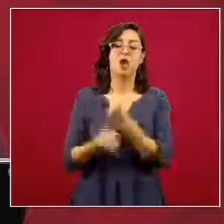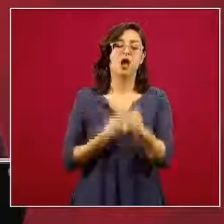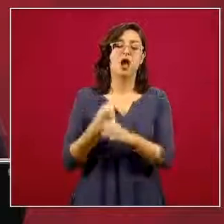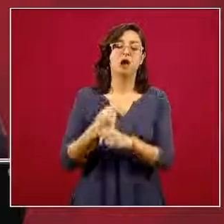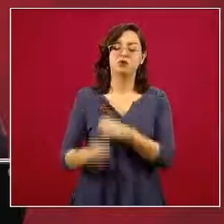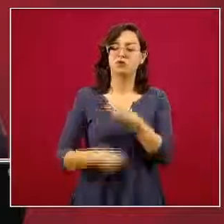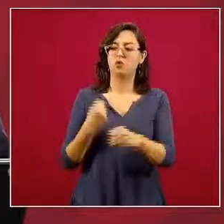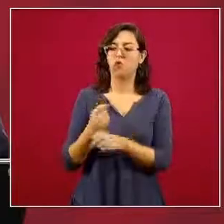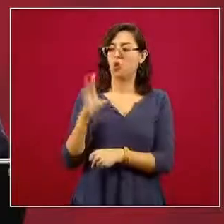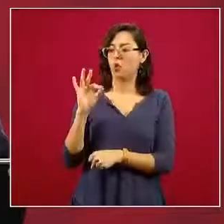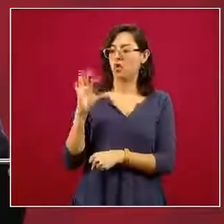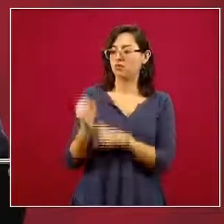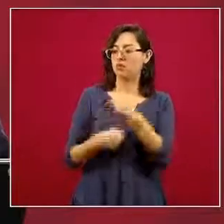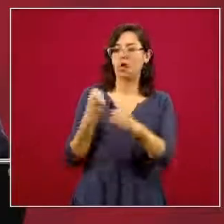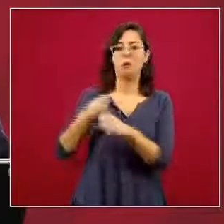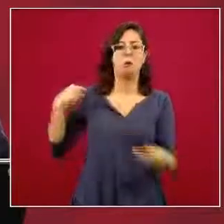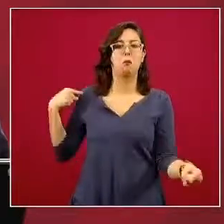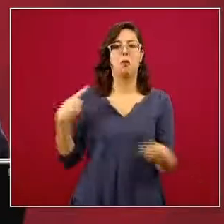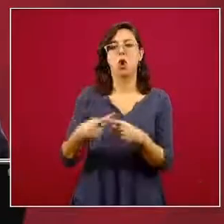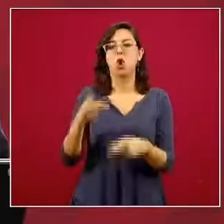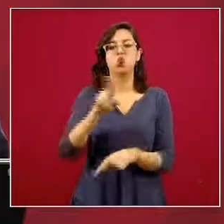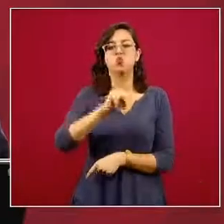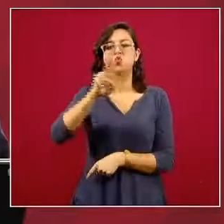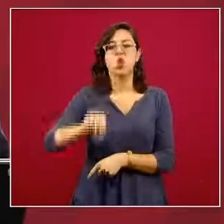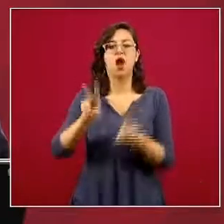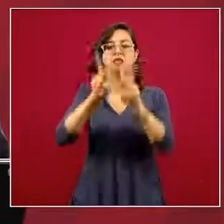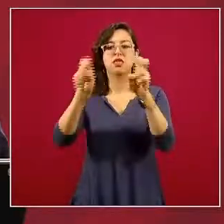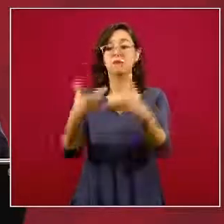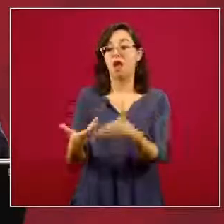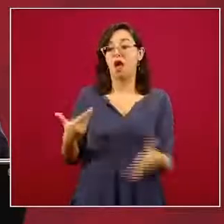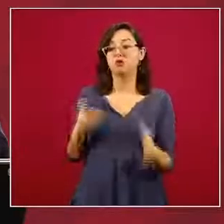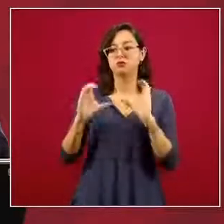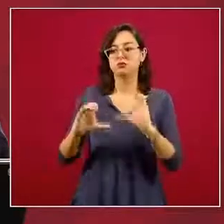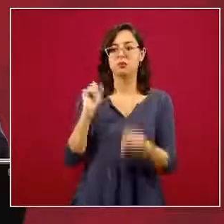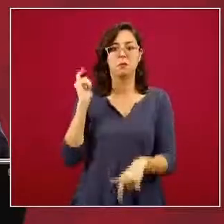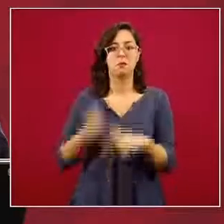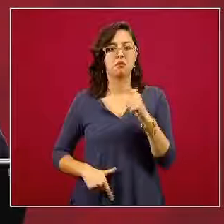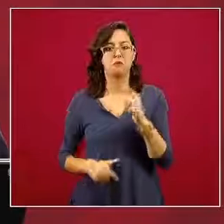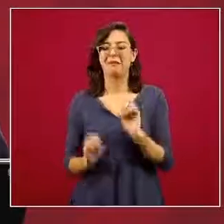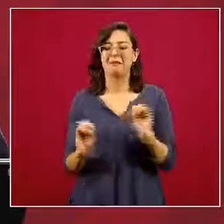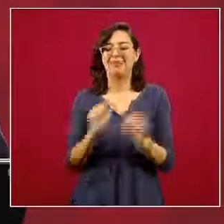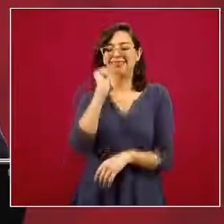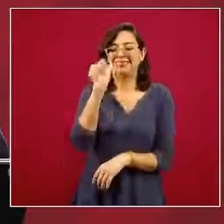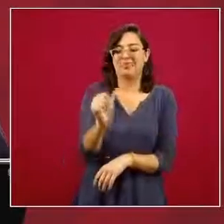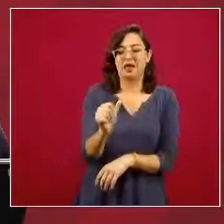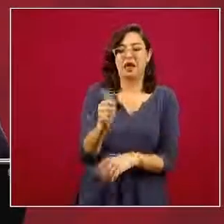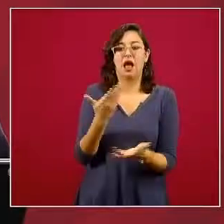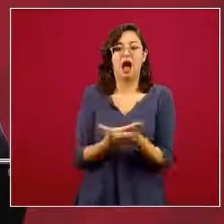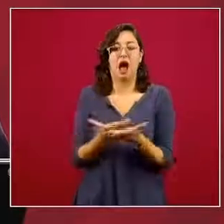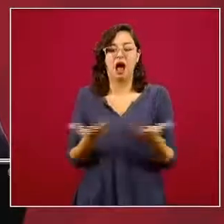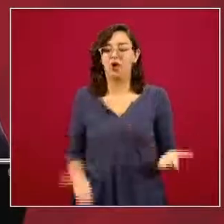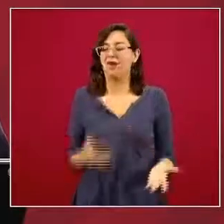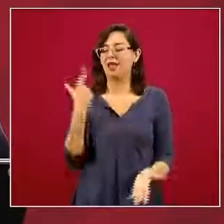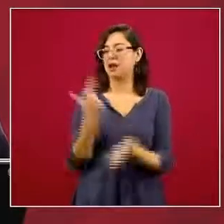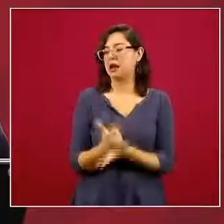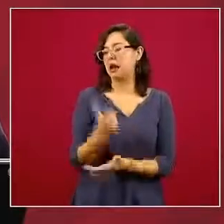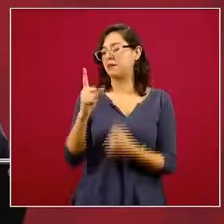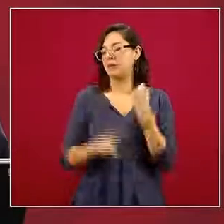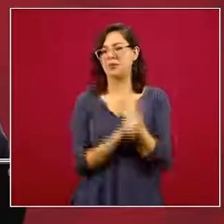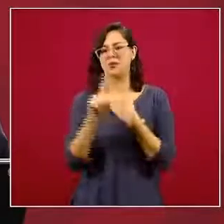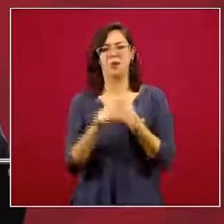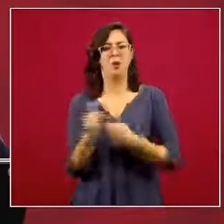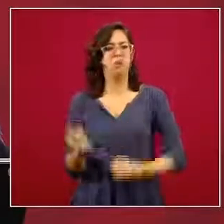años, 40 más o menos, en México, y cómo problemas fundamentales como la grave epidemia de